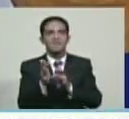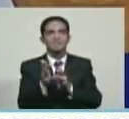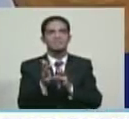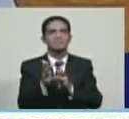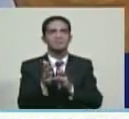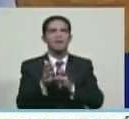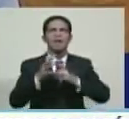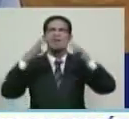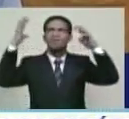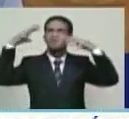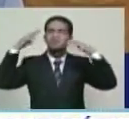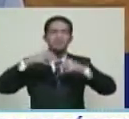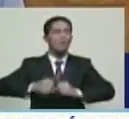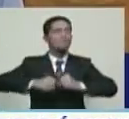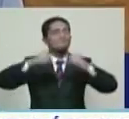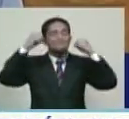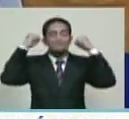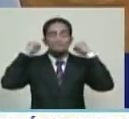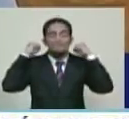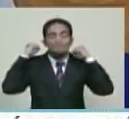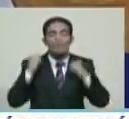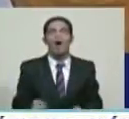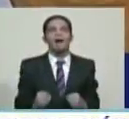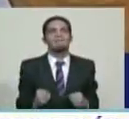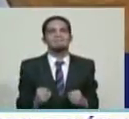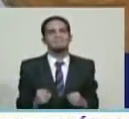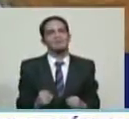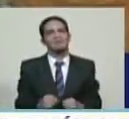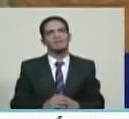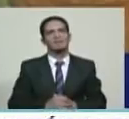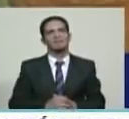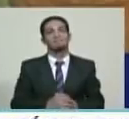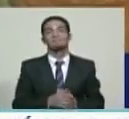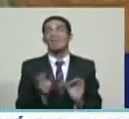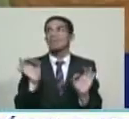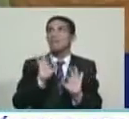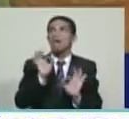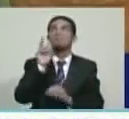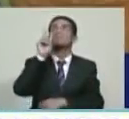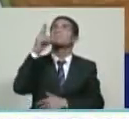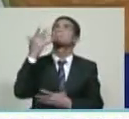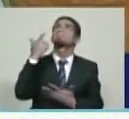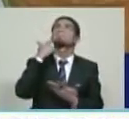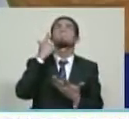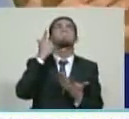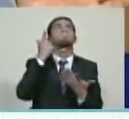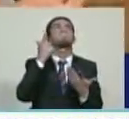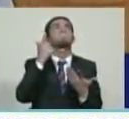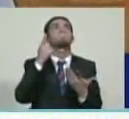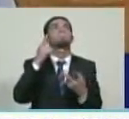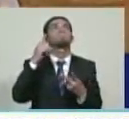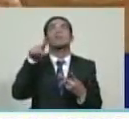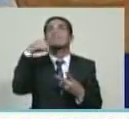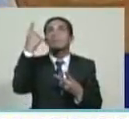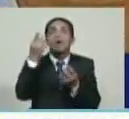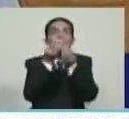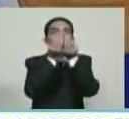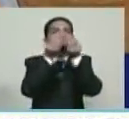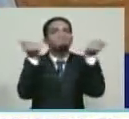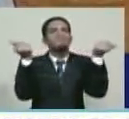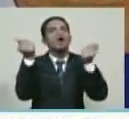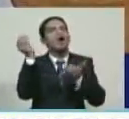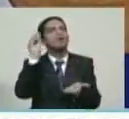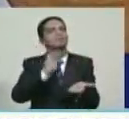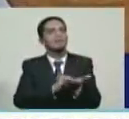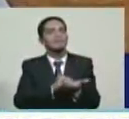verano, y le cae un palo de agua de eso de Padre y Señor mío. Nadie ve una nube y después el sol está peladito, lindo y bello.